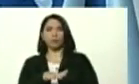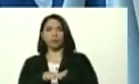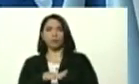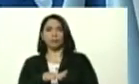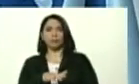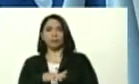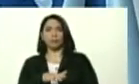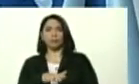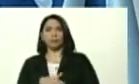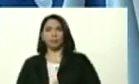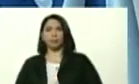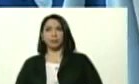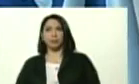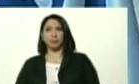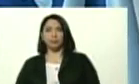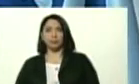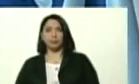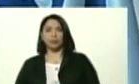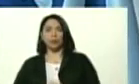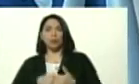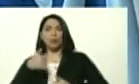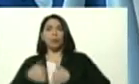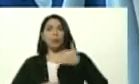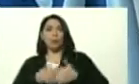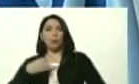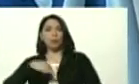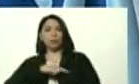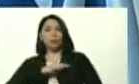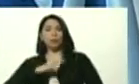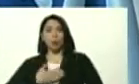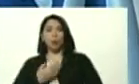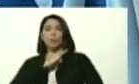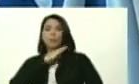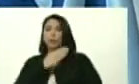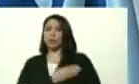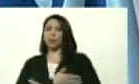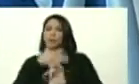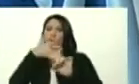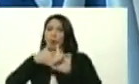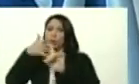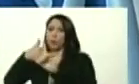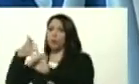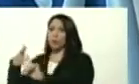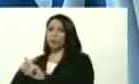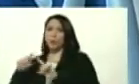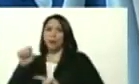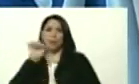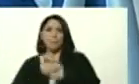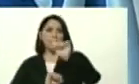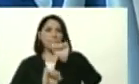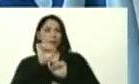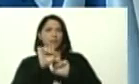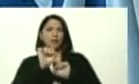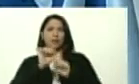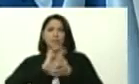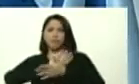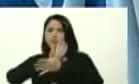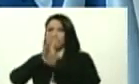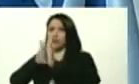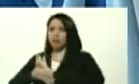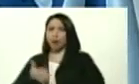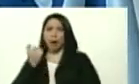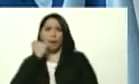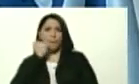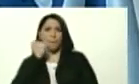Vives Zuliá, con la cual podemos fortalecer la formación para prevenir y erradicar los